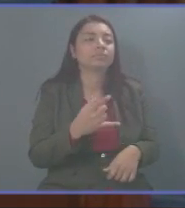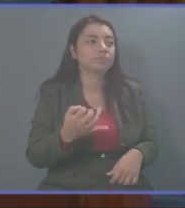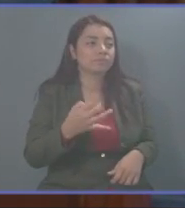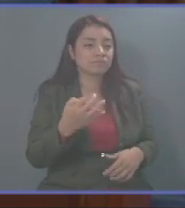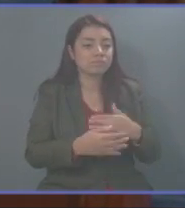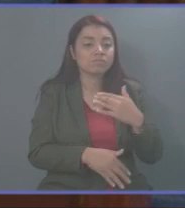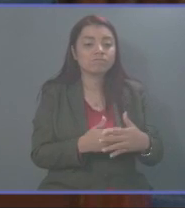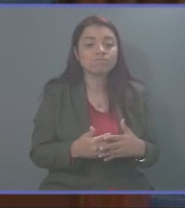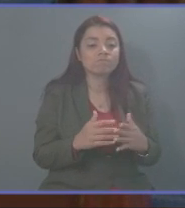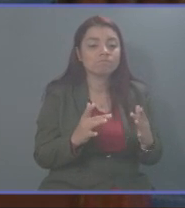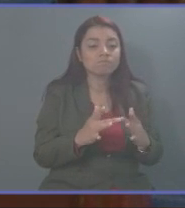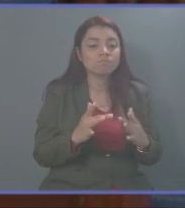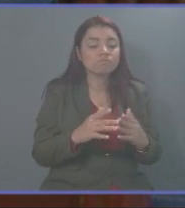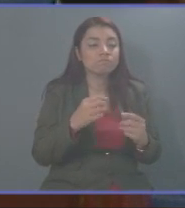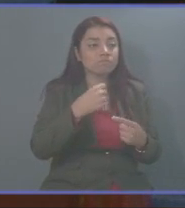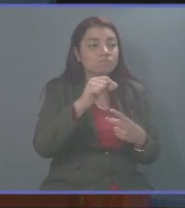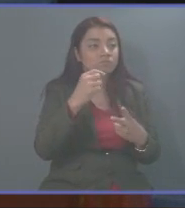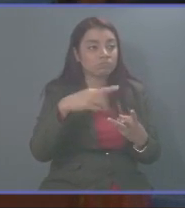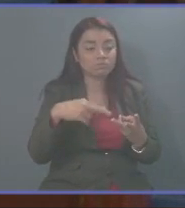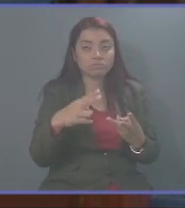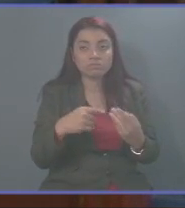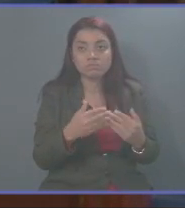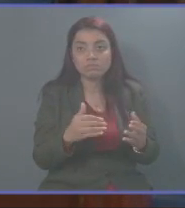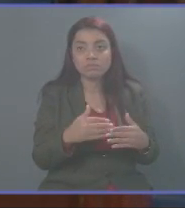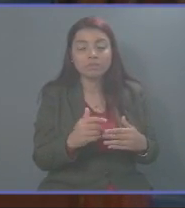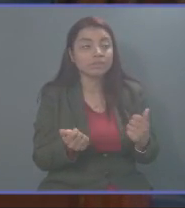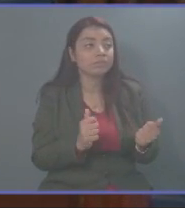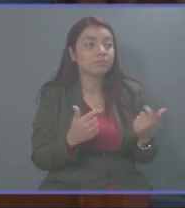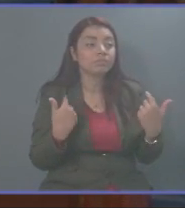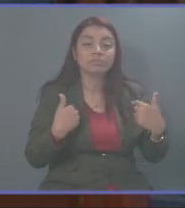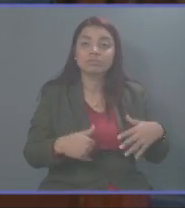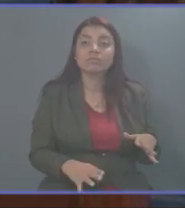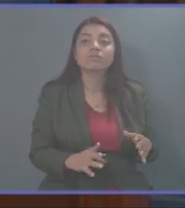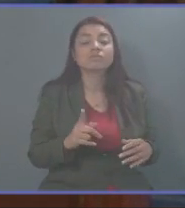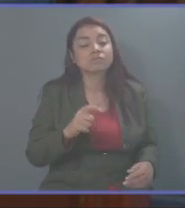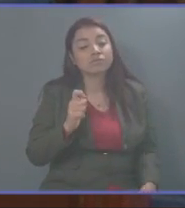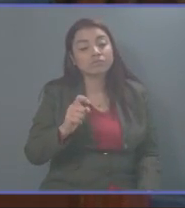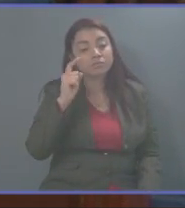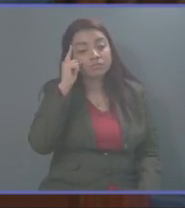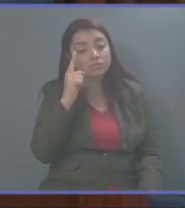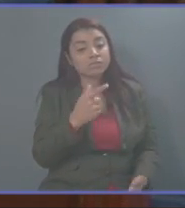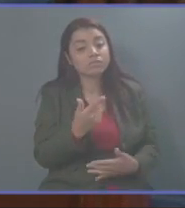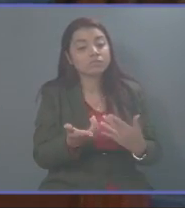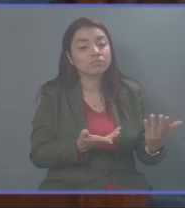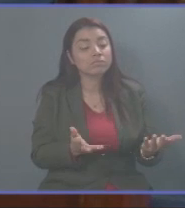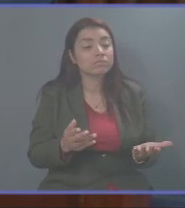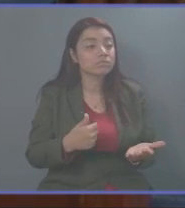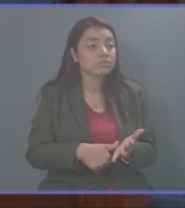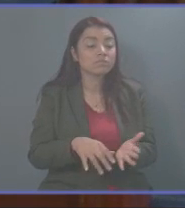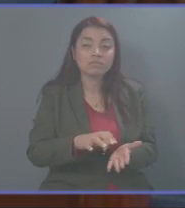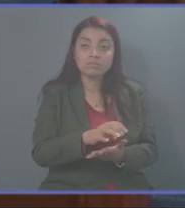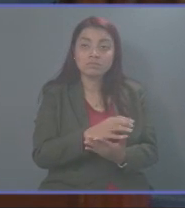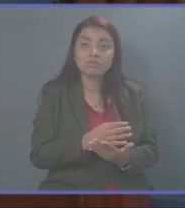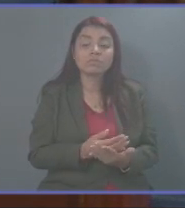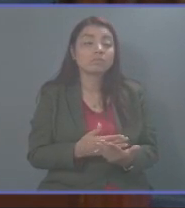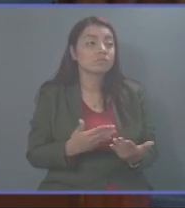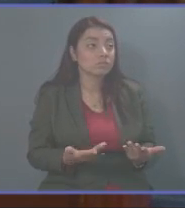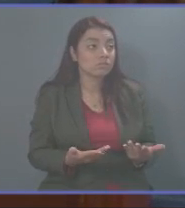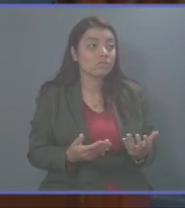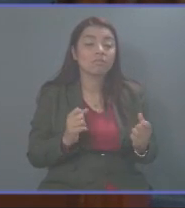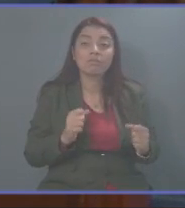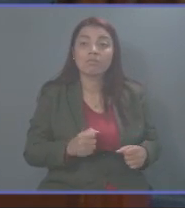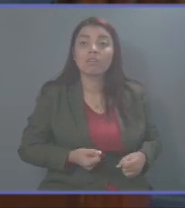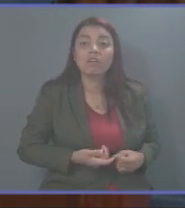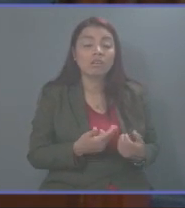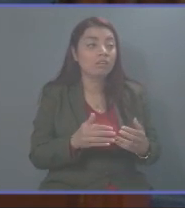una gestión con características diferentes a las convencionales consideradas en el servicio de recolección municipal. Se